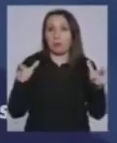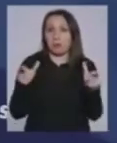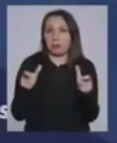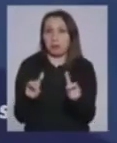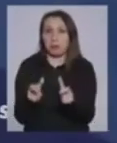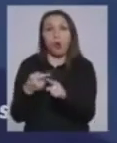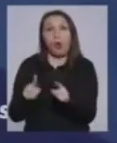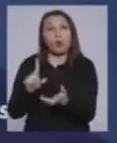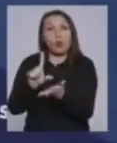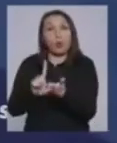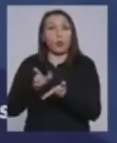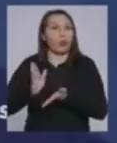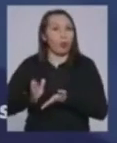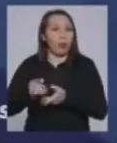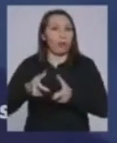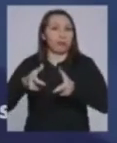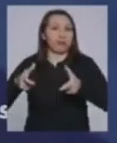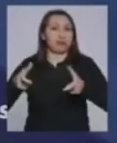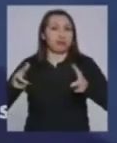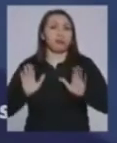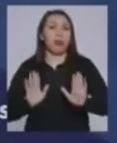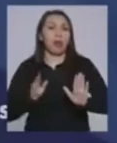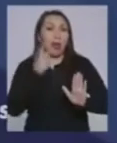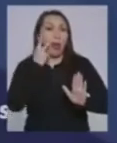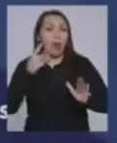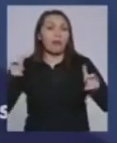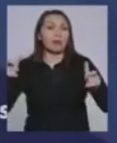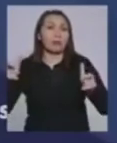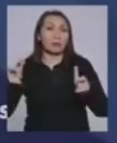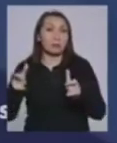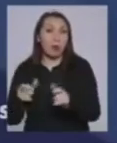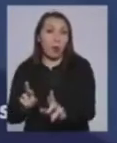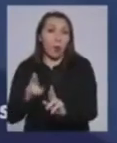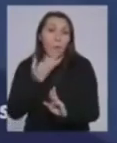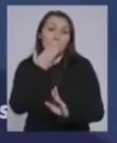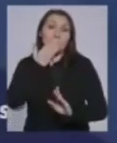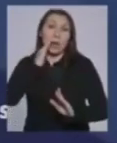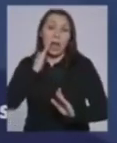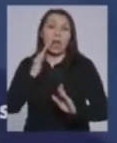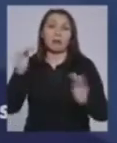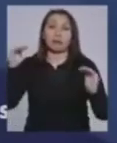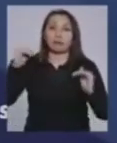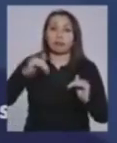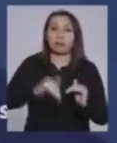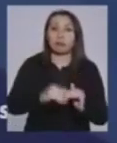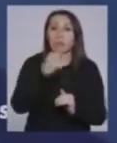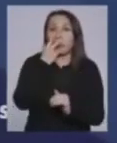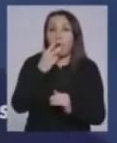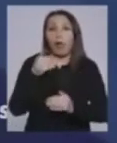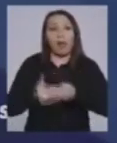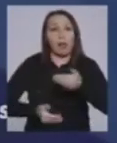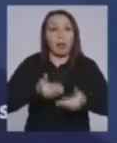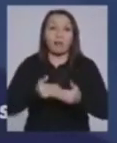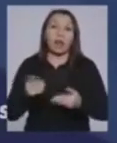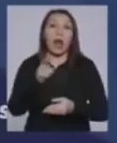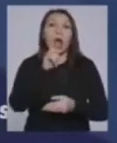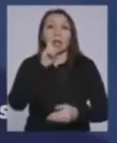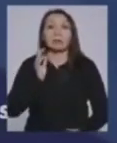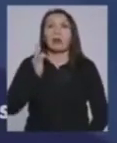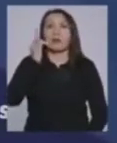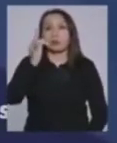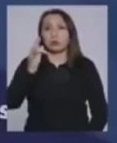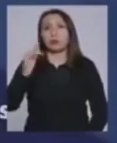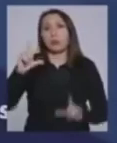otros lugares todavía estamos esperando resultados positivos porque sabemos que se darán así en el